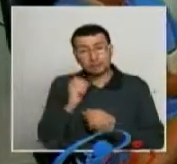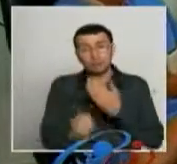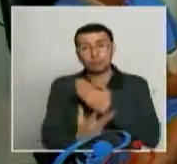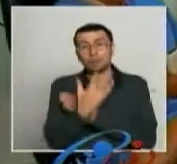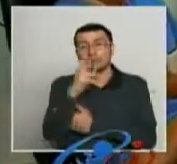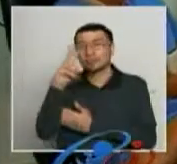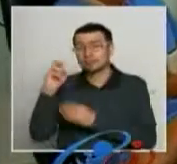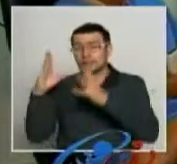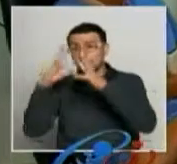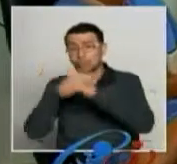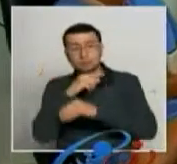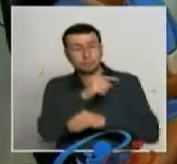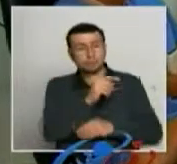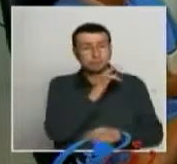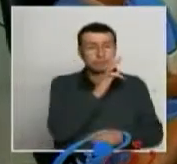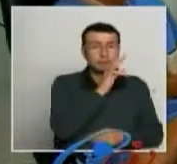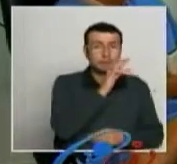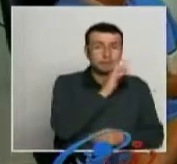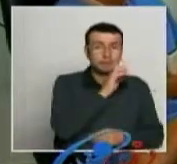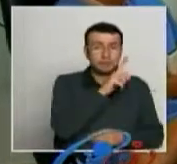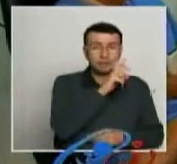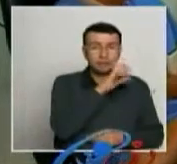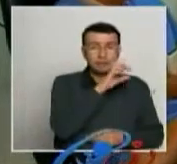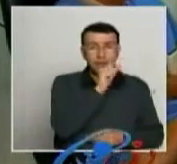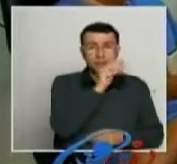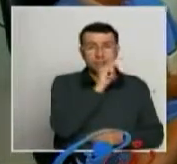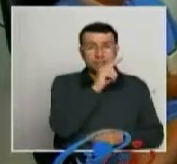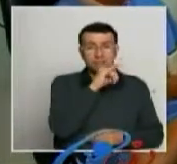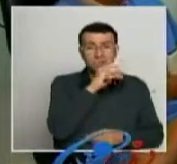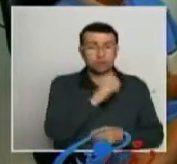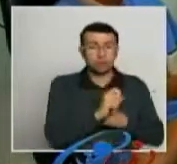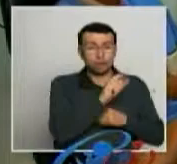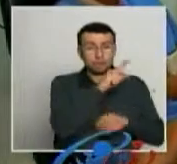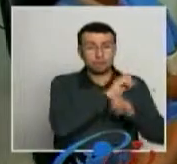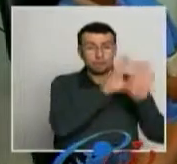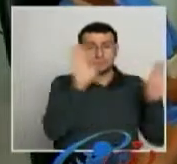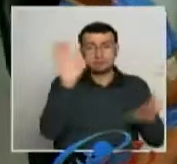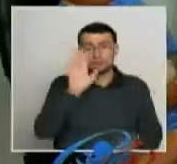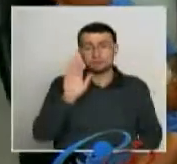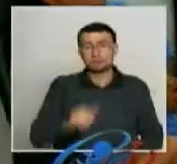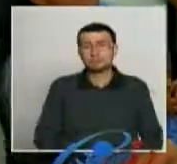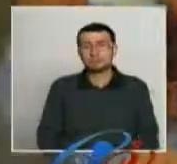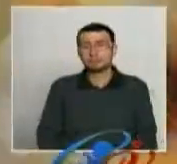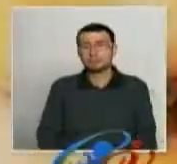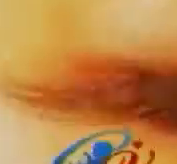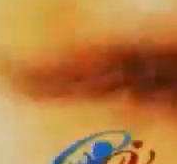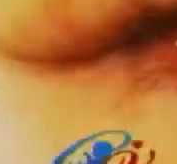7 de la noche en Telecafé y 11 de la mañana en Telepacífico. Gracias.